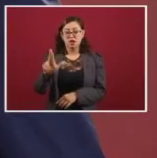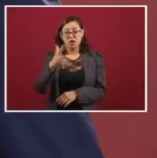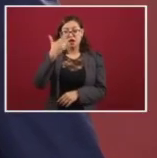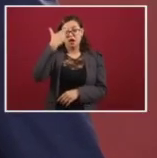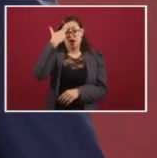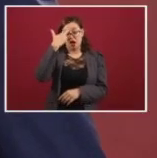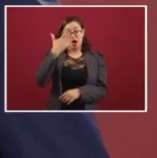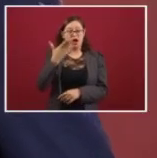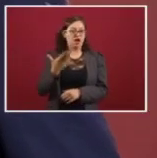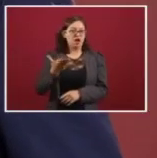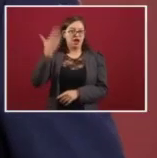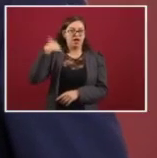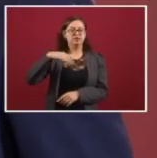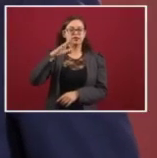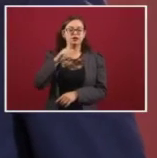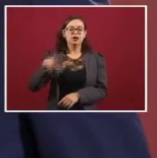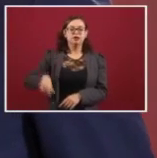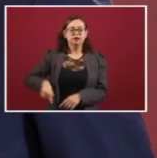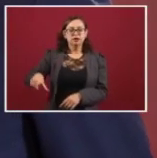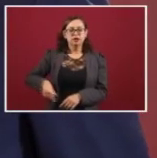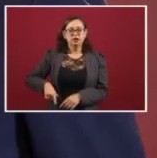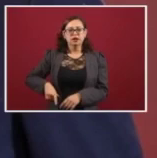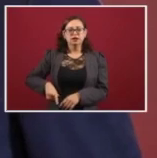para ir a jugar golf?